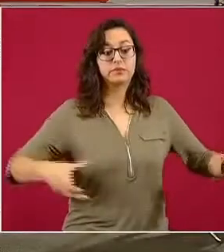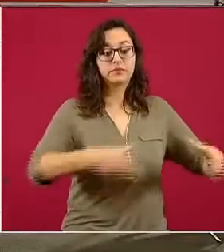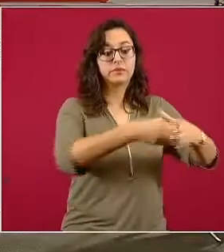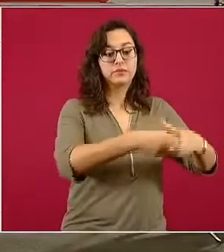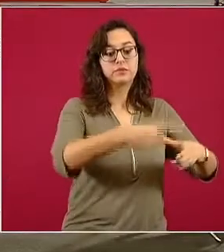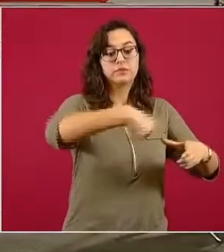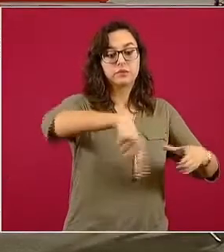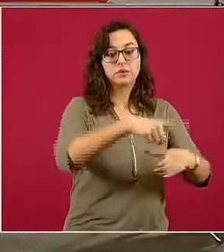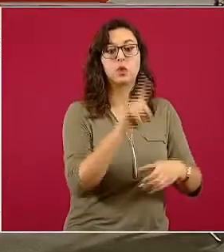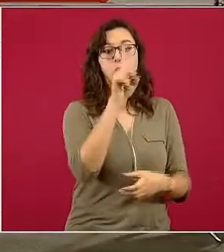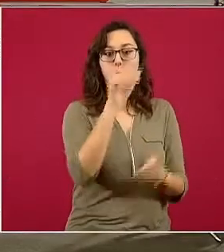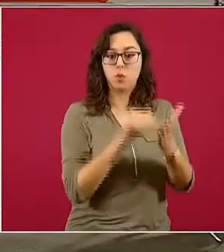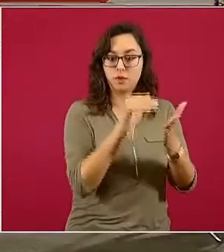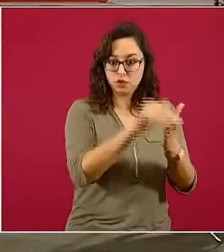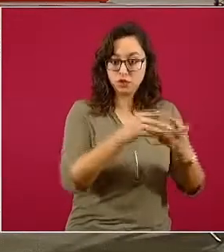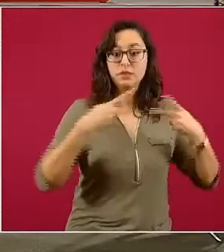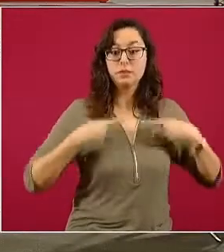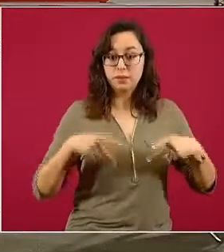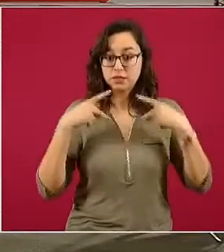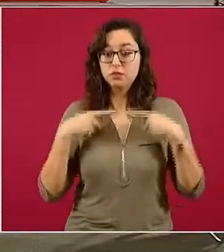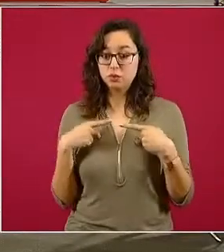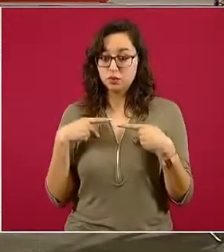son casi 1 millón de personas.